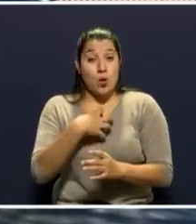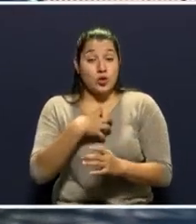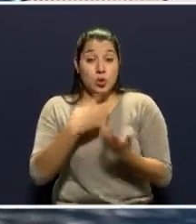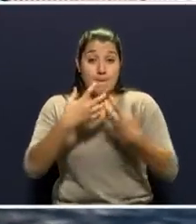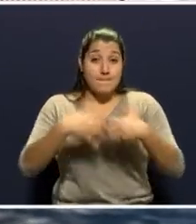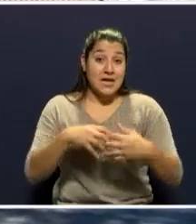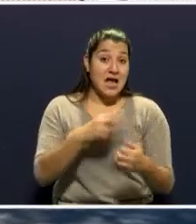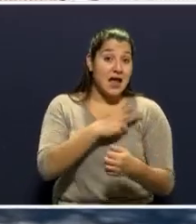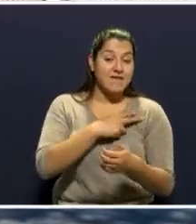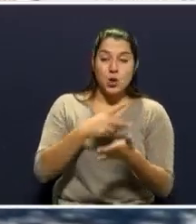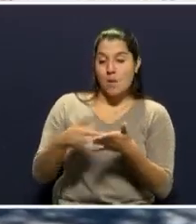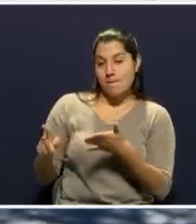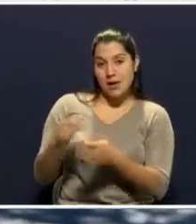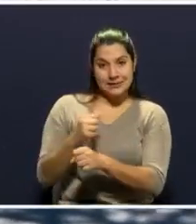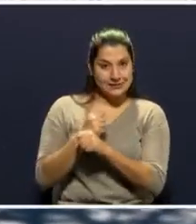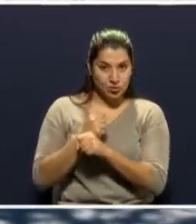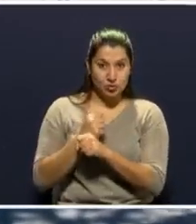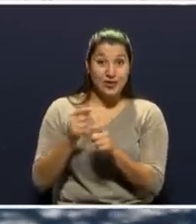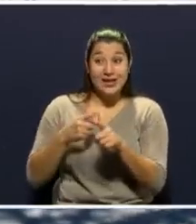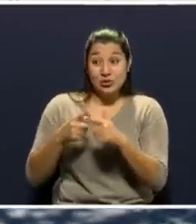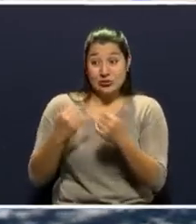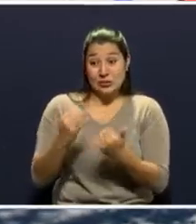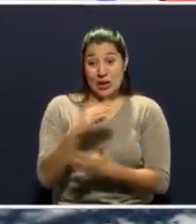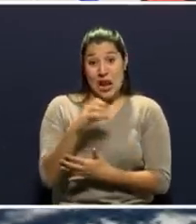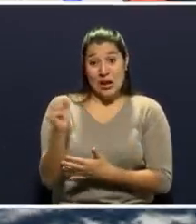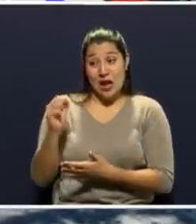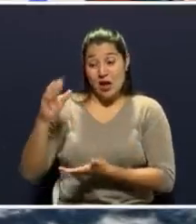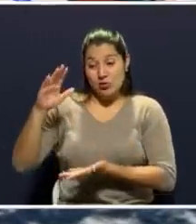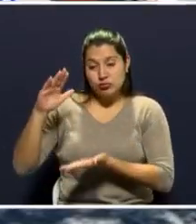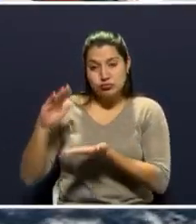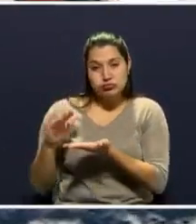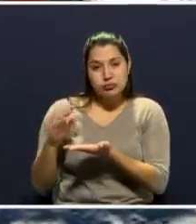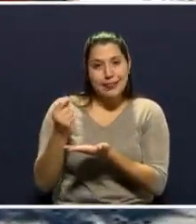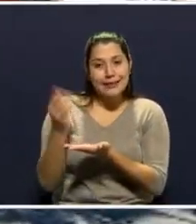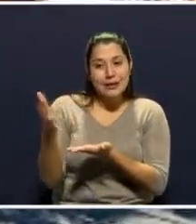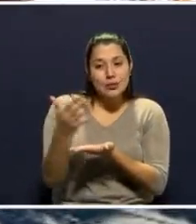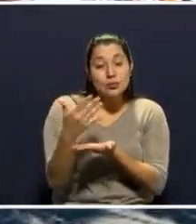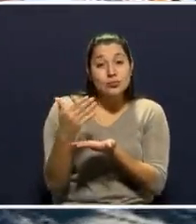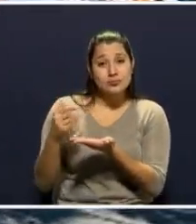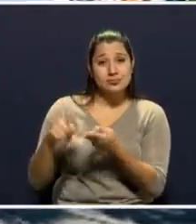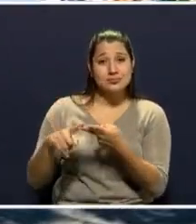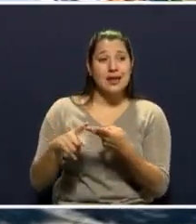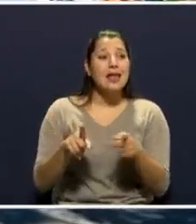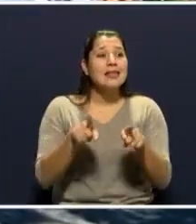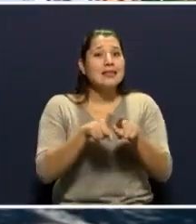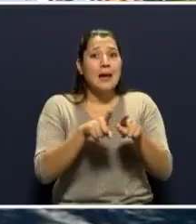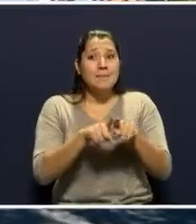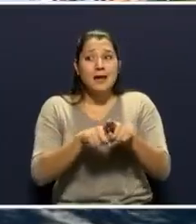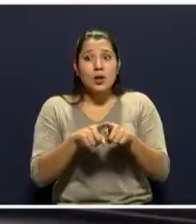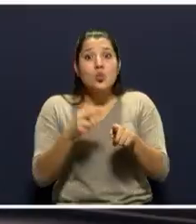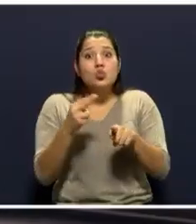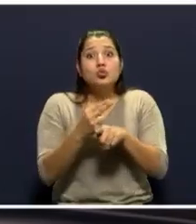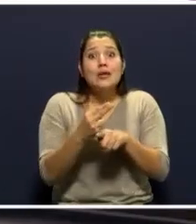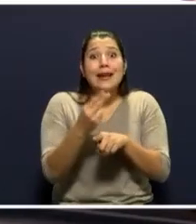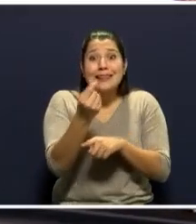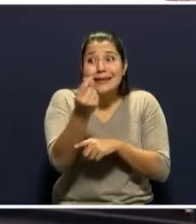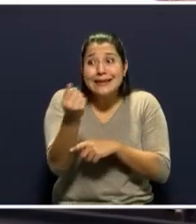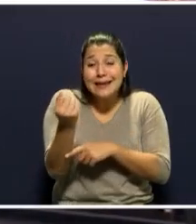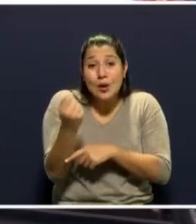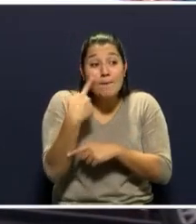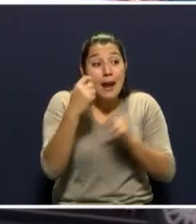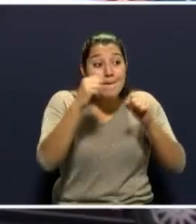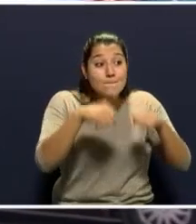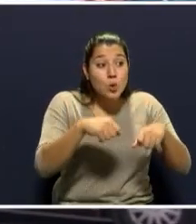Además, la Caja ha tenido que realizar inversiones en equipo para enfrentar la pandemia. Macaya también aseguró